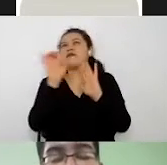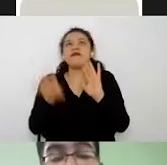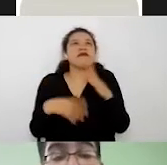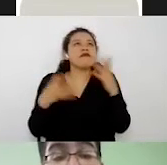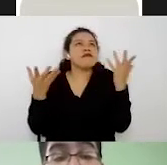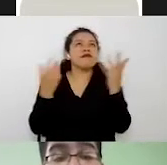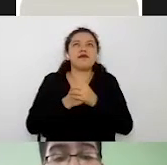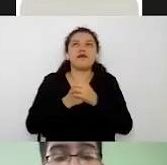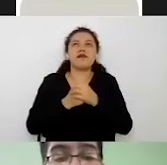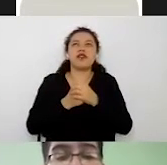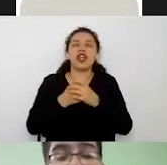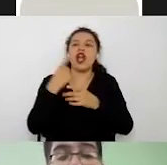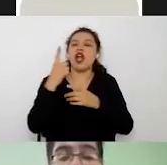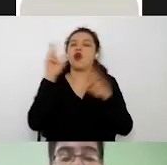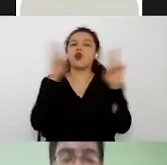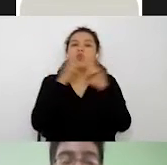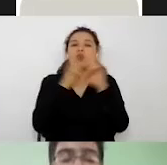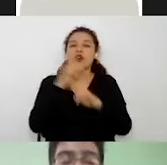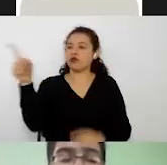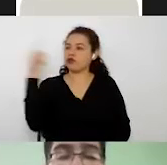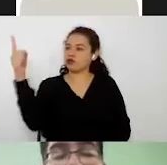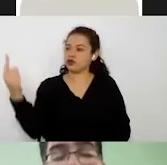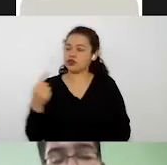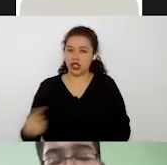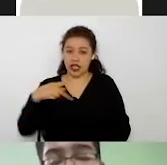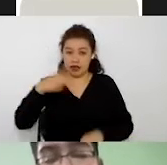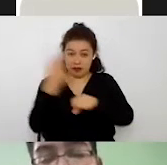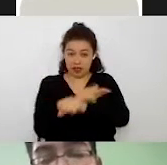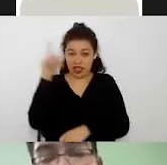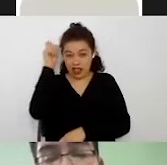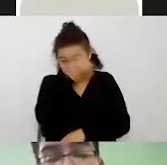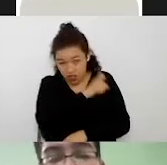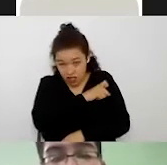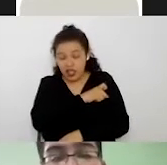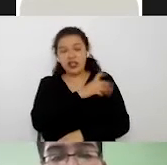de un tornado, porque es muy complicado que aquí se llegara a dar, pero